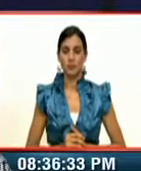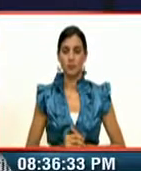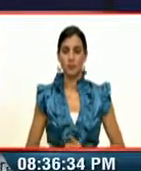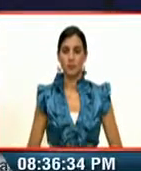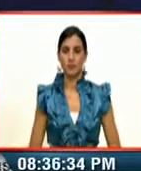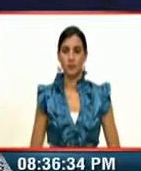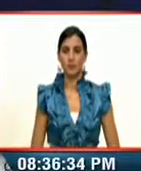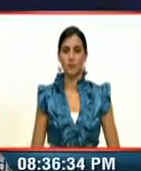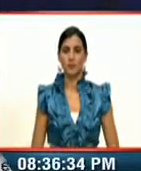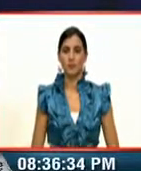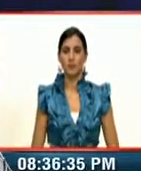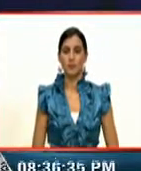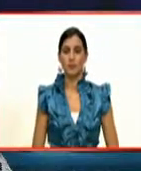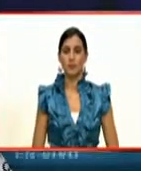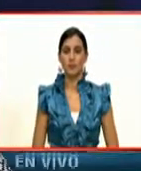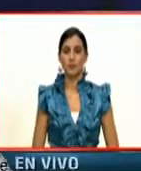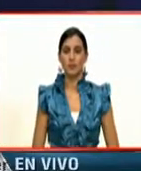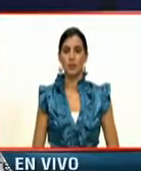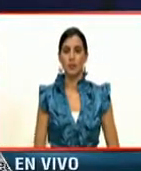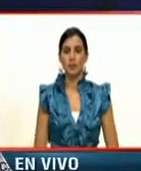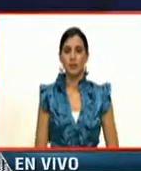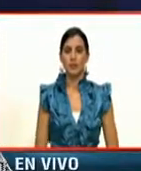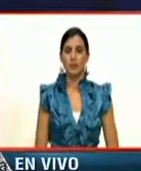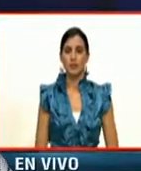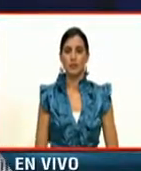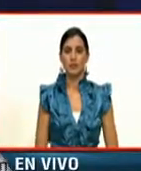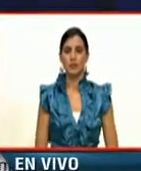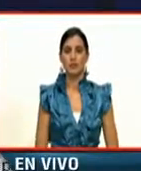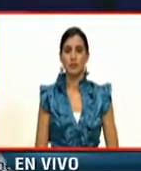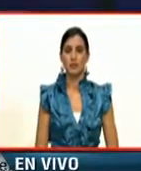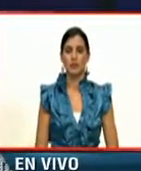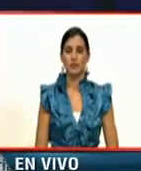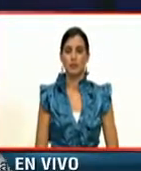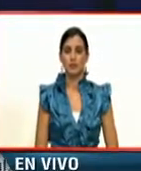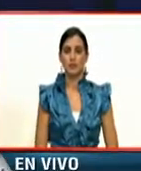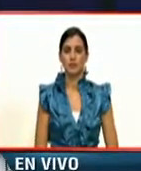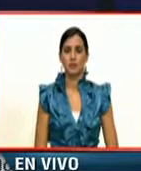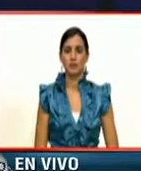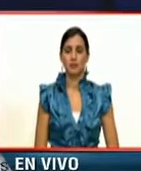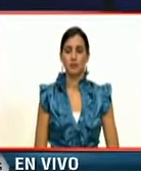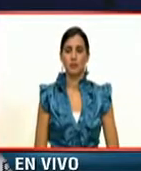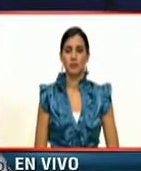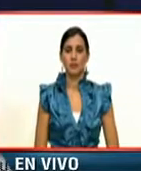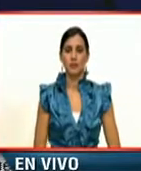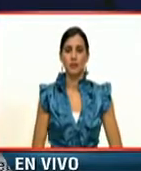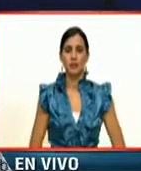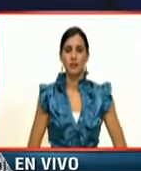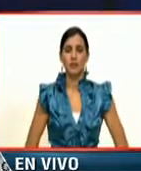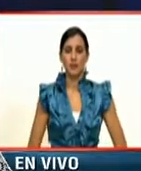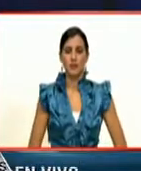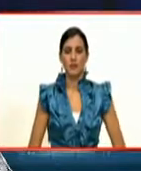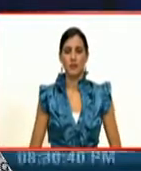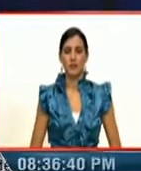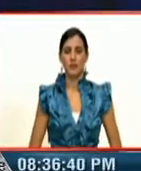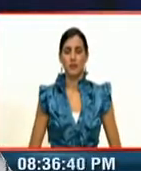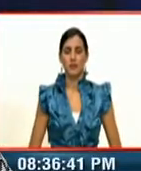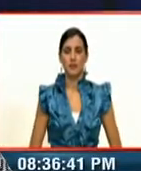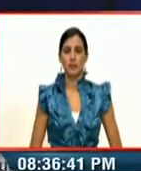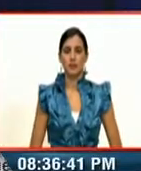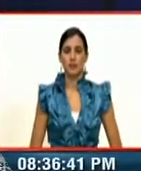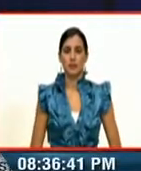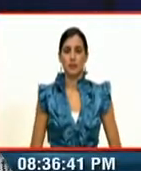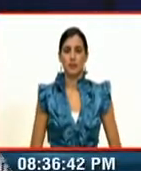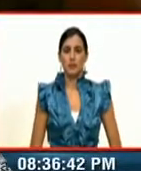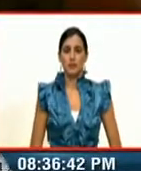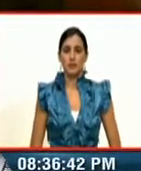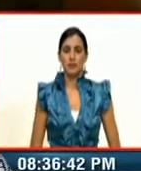when United Nations member states are preparing to build a bridge and provide a passage